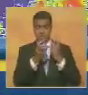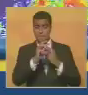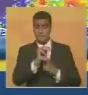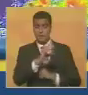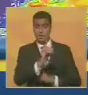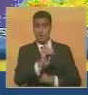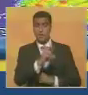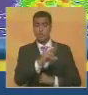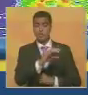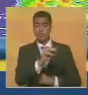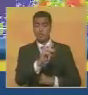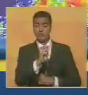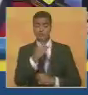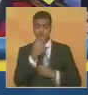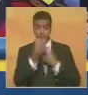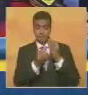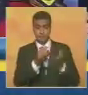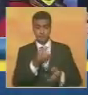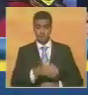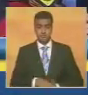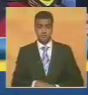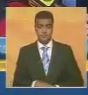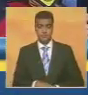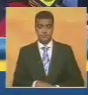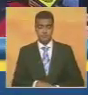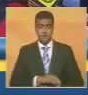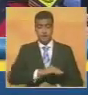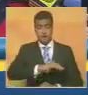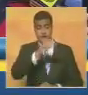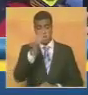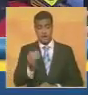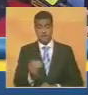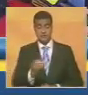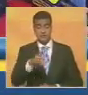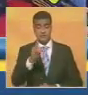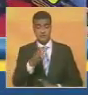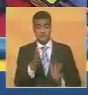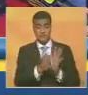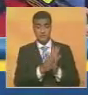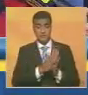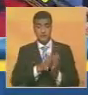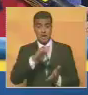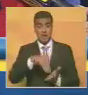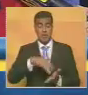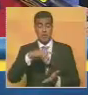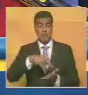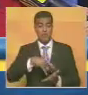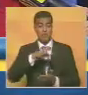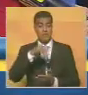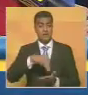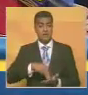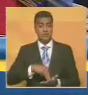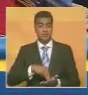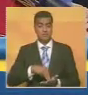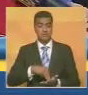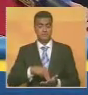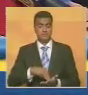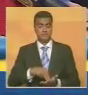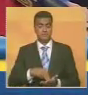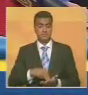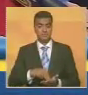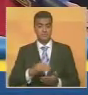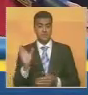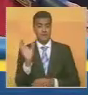Durán, pronosticador del INAMET. Lo que es la cordillera de los Andes, también la cordillera central que comparten los estados Aragua, Carabobo, Miranda, lo que es el